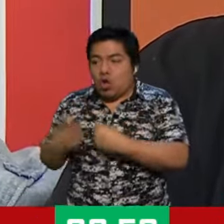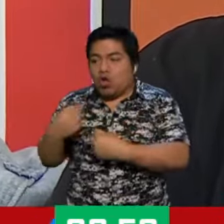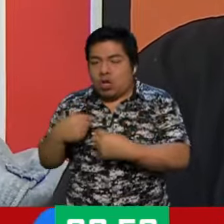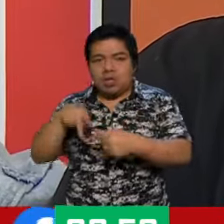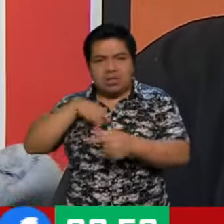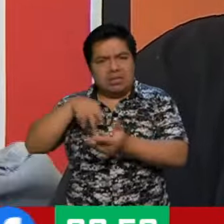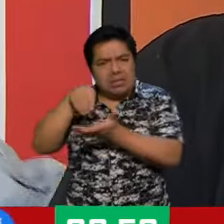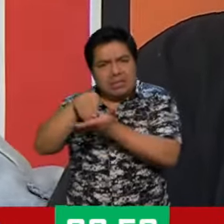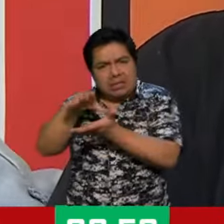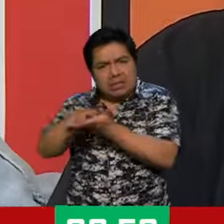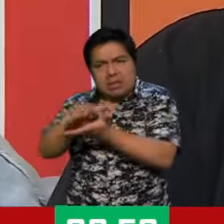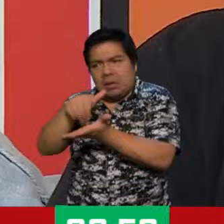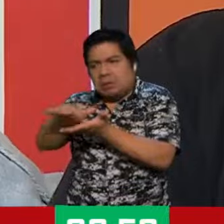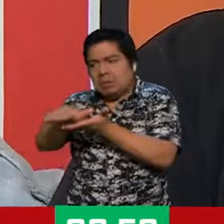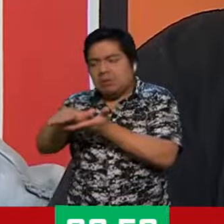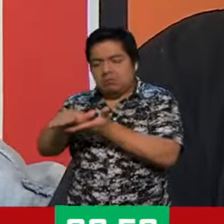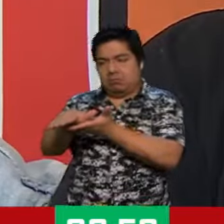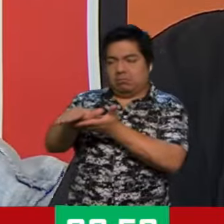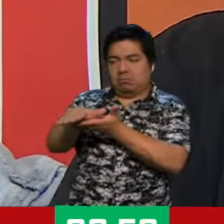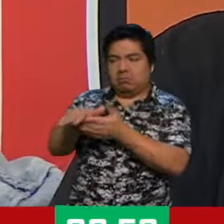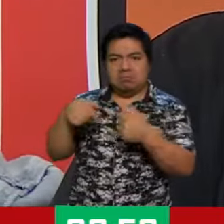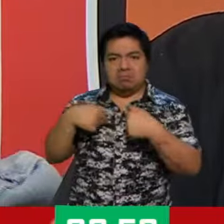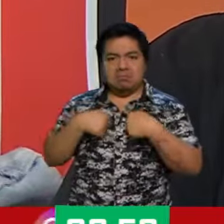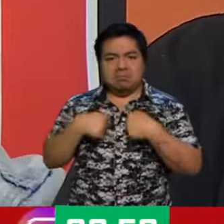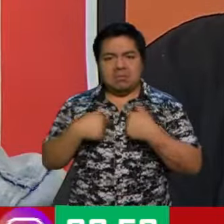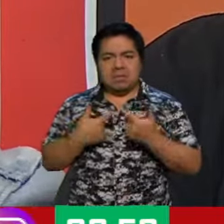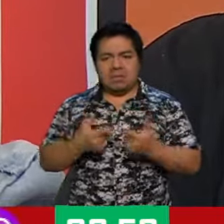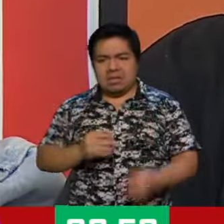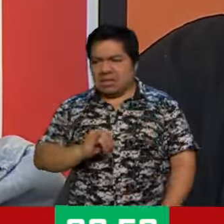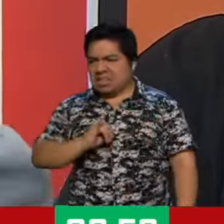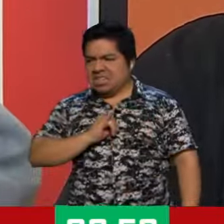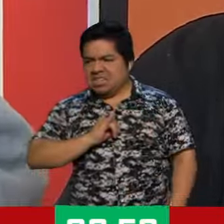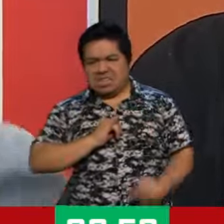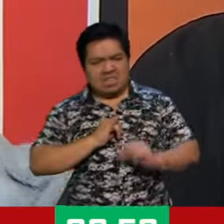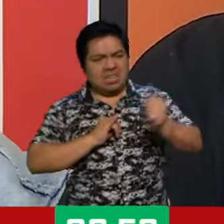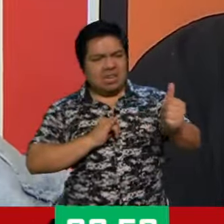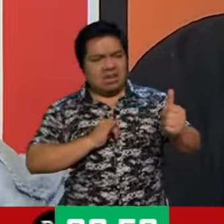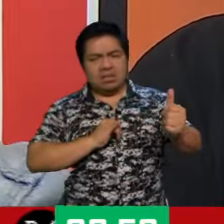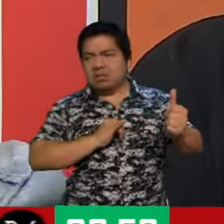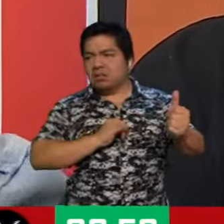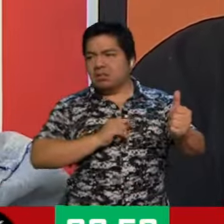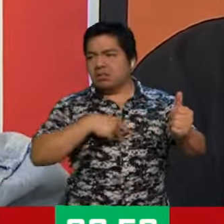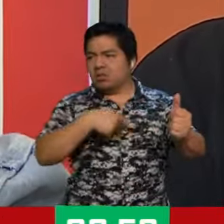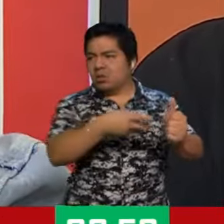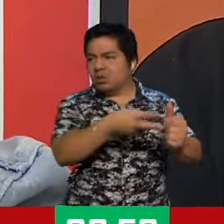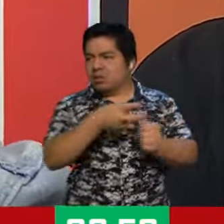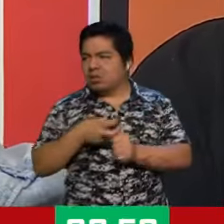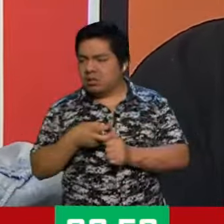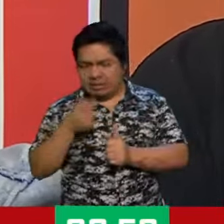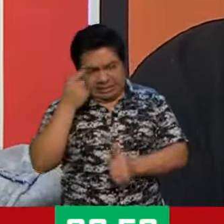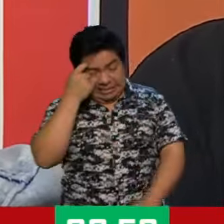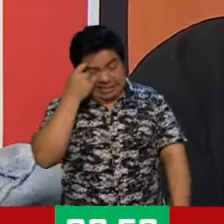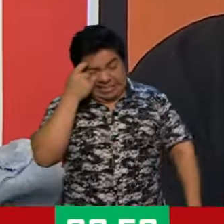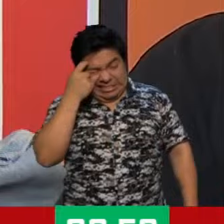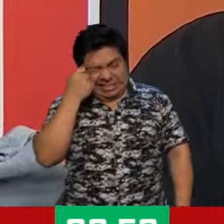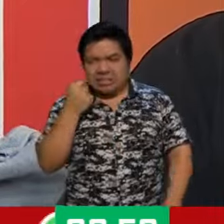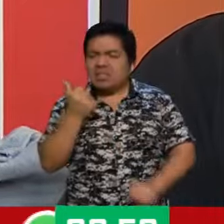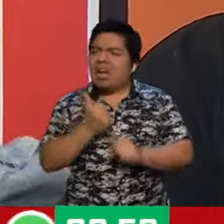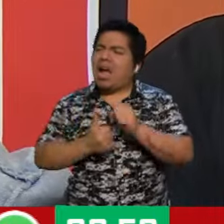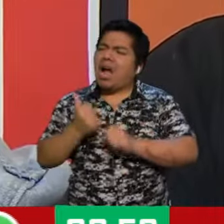Ah. Comentándome que me estaba robando la identidad de mi otro yo, por así decirlo. Entonces fue una ¿en qué año